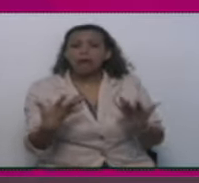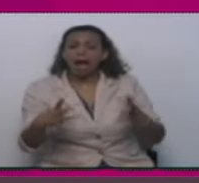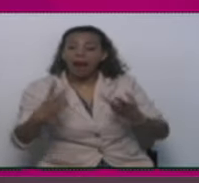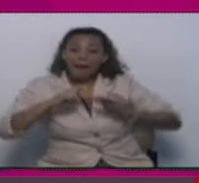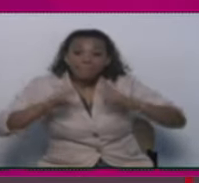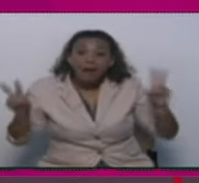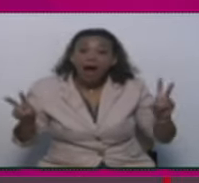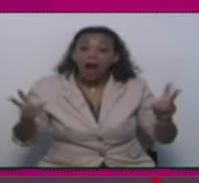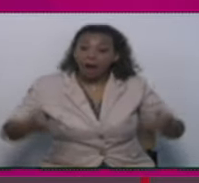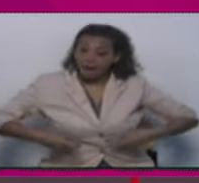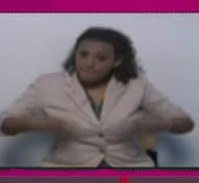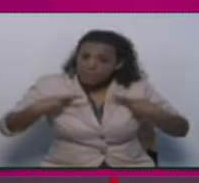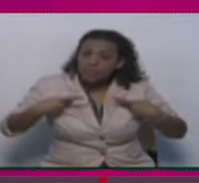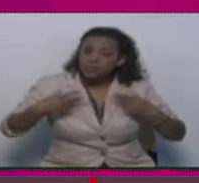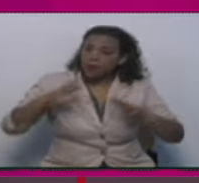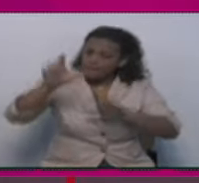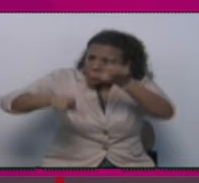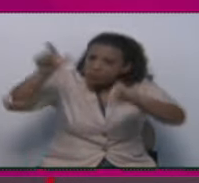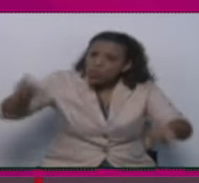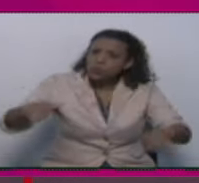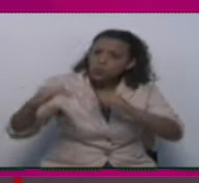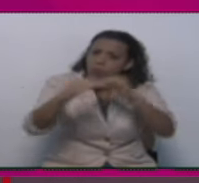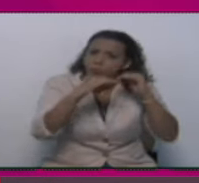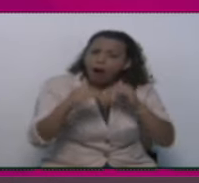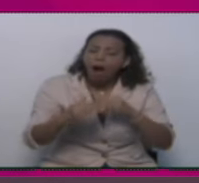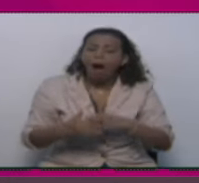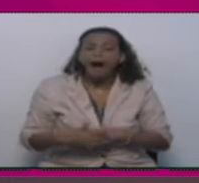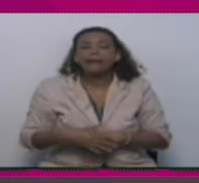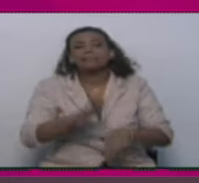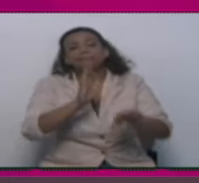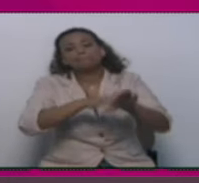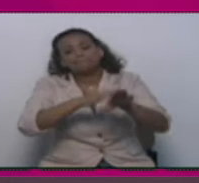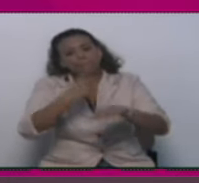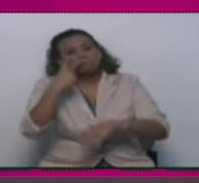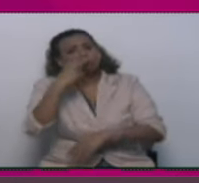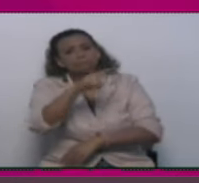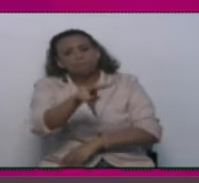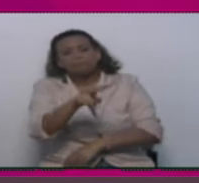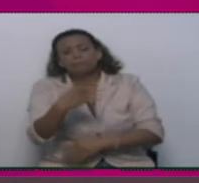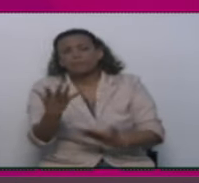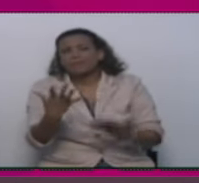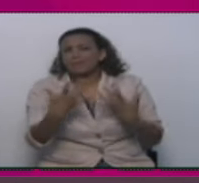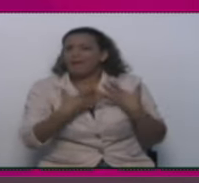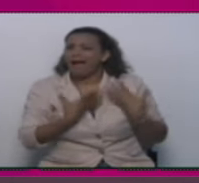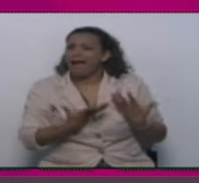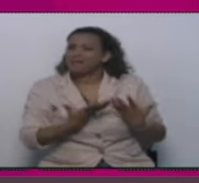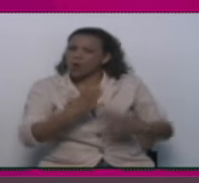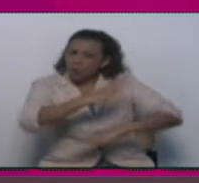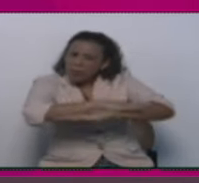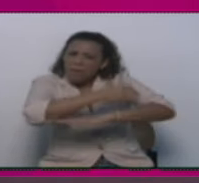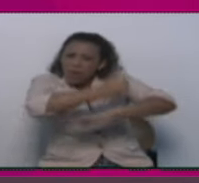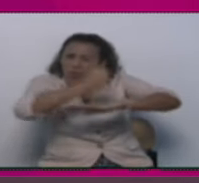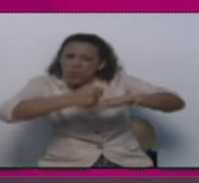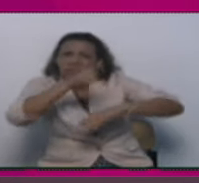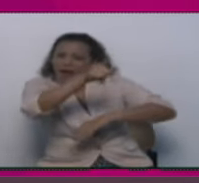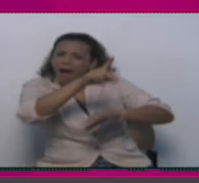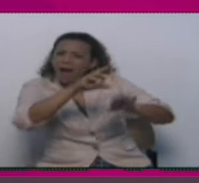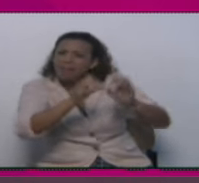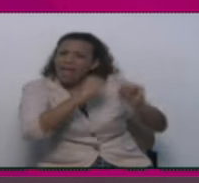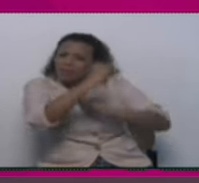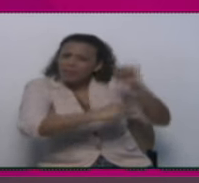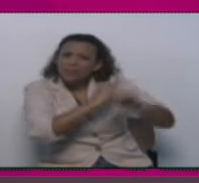paz, del derecho ajeno. Así que hemos visto con mucha tristeza, por